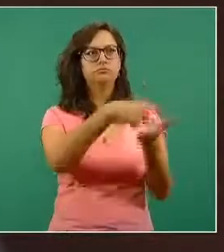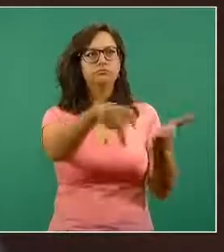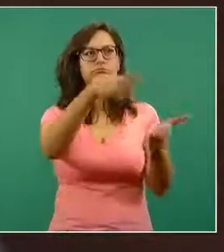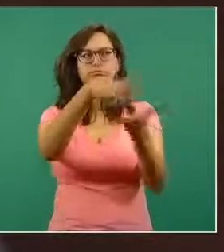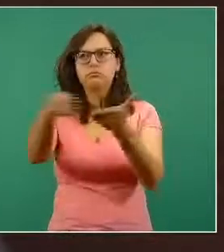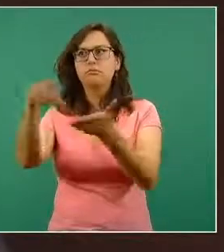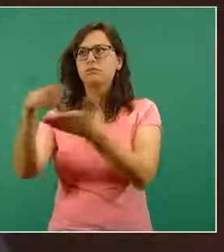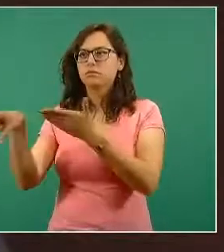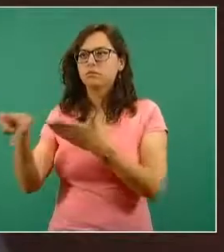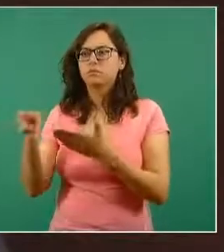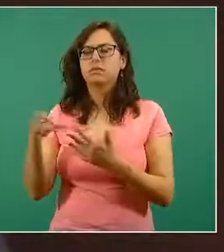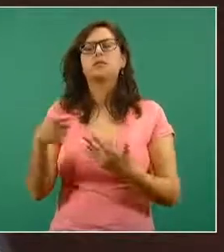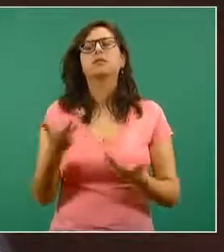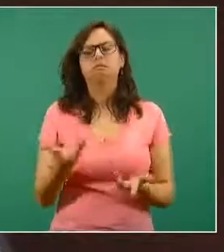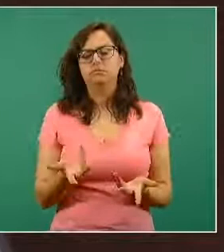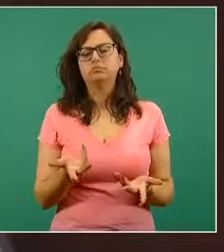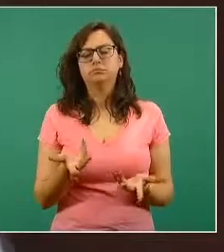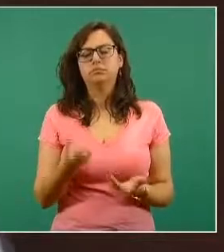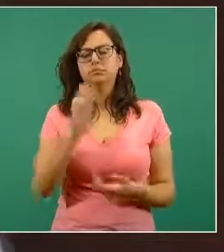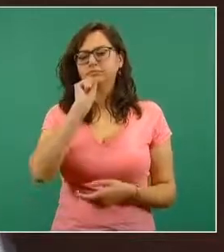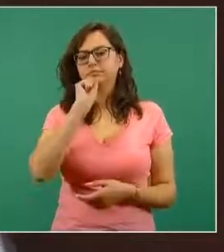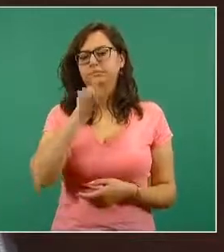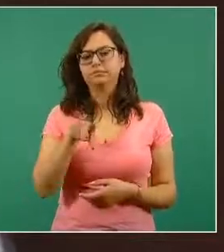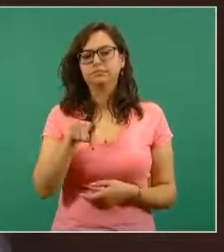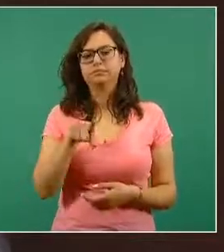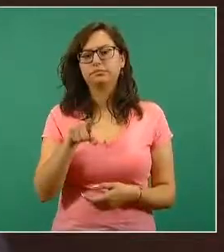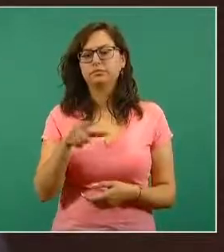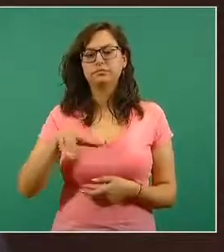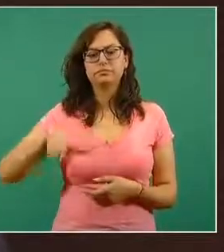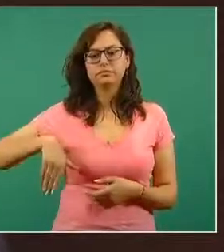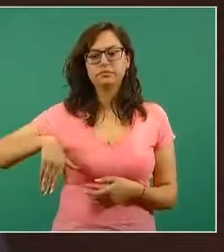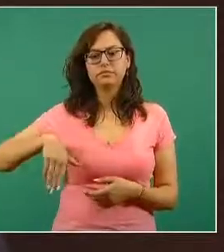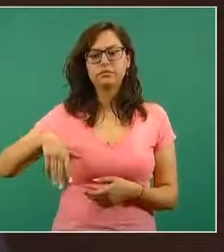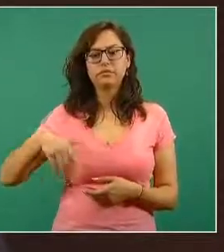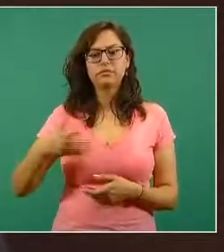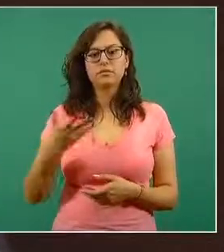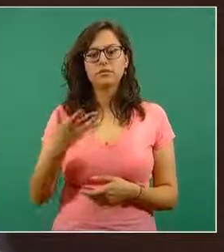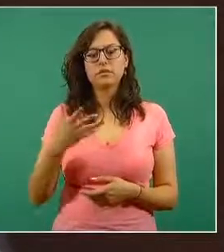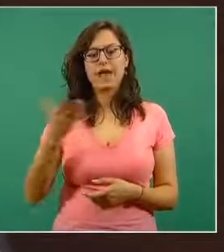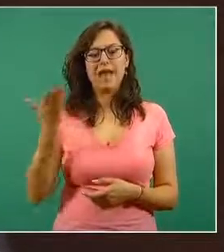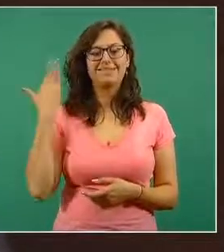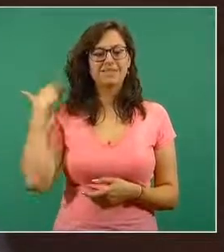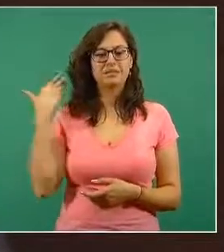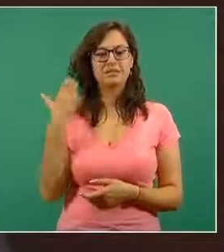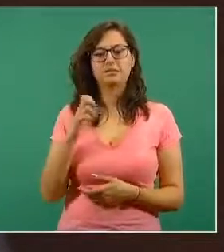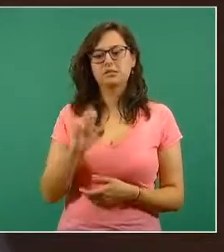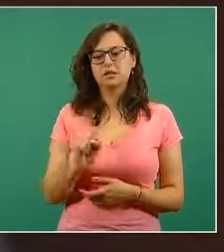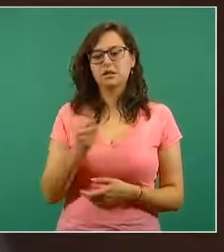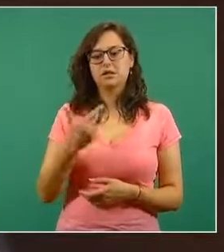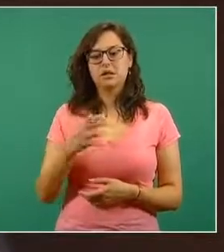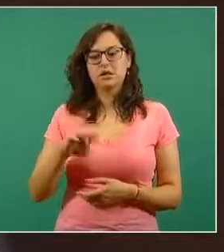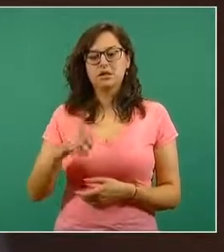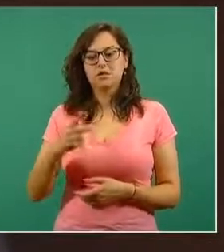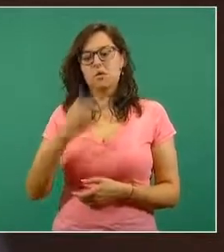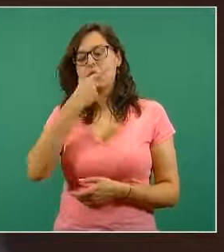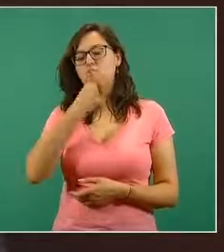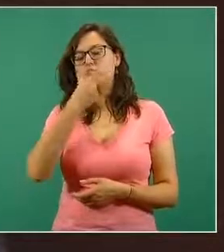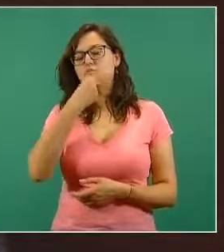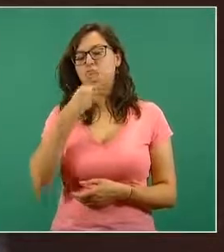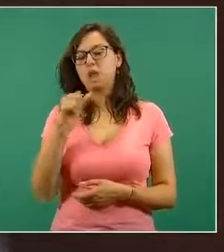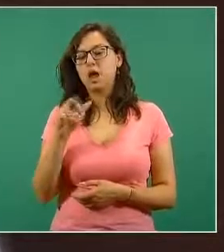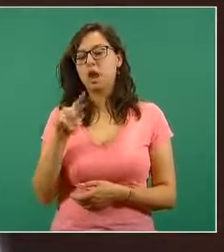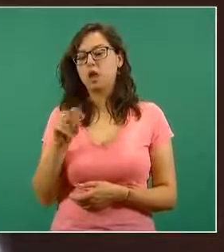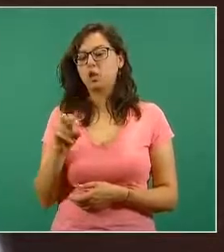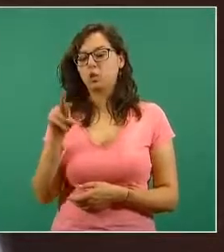como lo comentó el mismo secretario de Hacienda, el secretario Herrera, sí